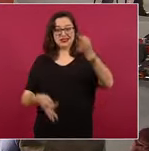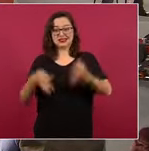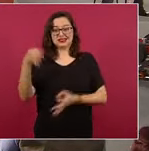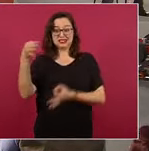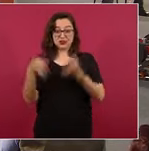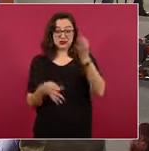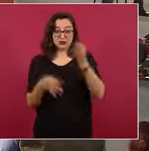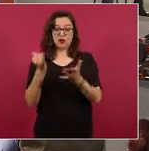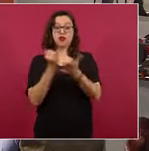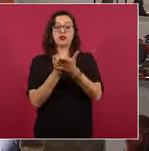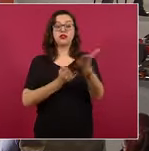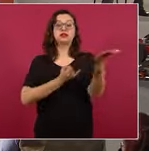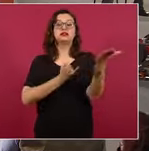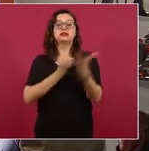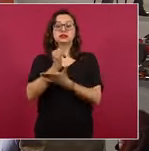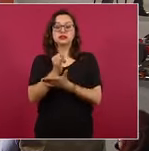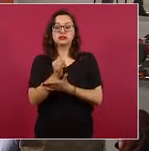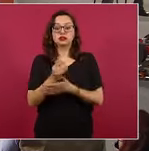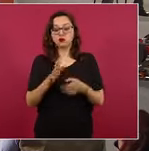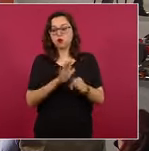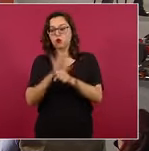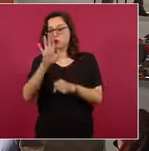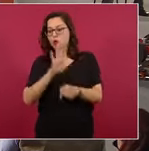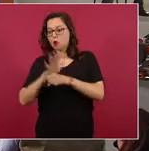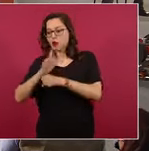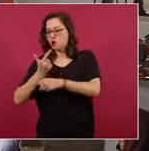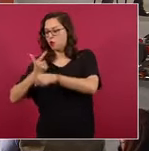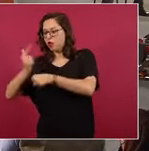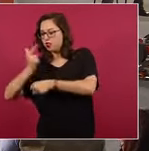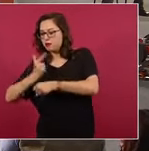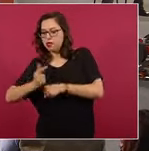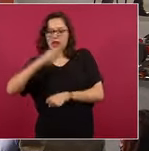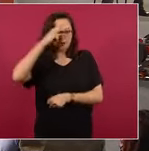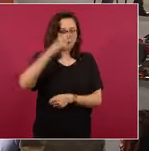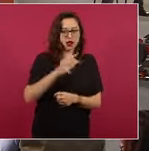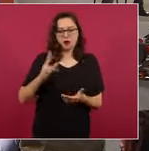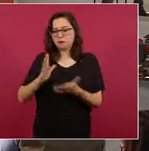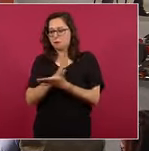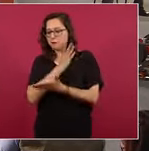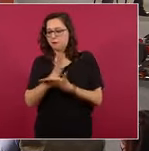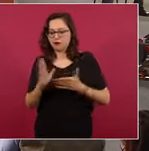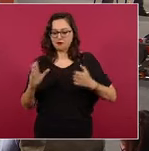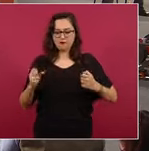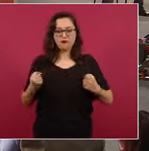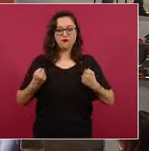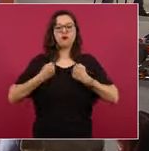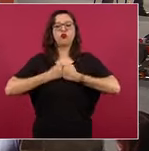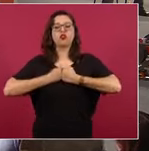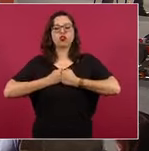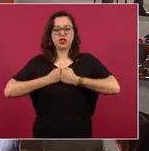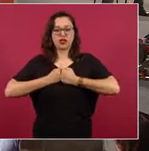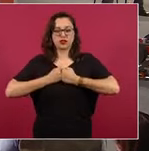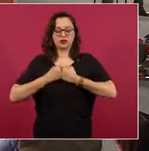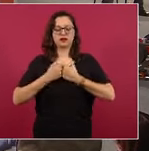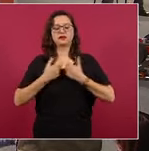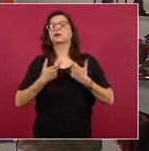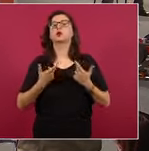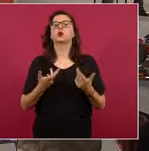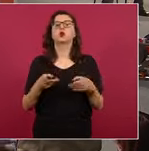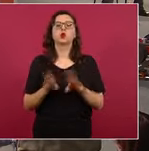de la línea divisoria entre los dos países. Todo esto se originó